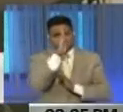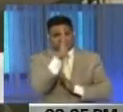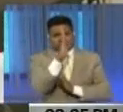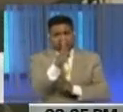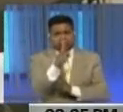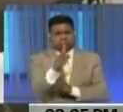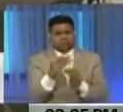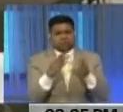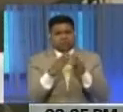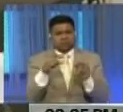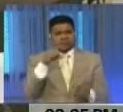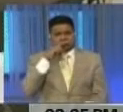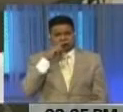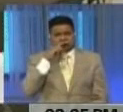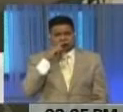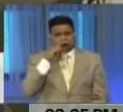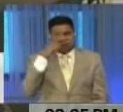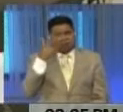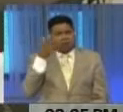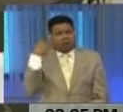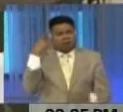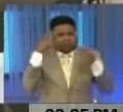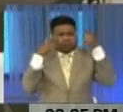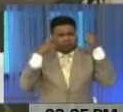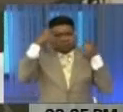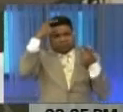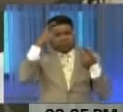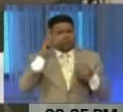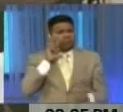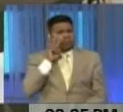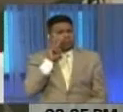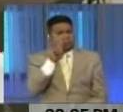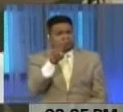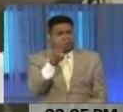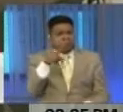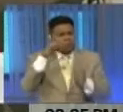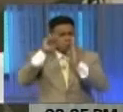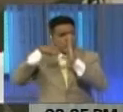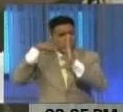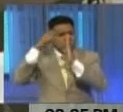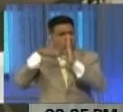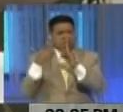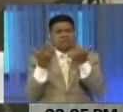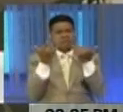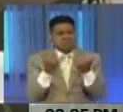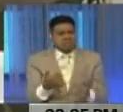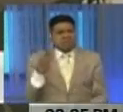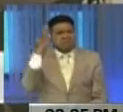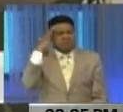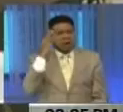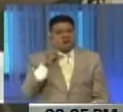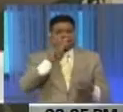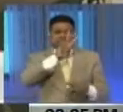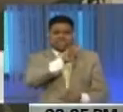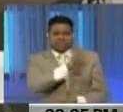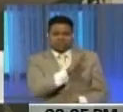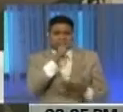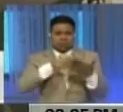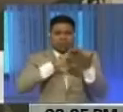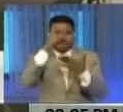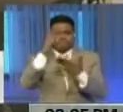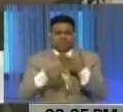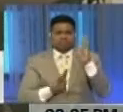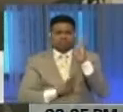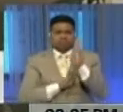nuestro comandante supremo Hugo Rafael Chávez Frías, como pudimos ver en el video, y ya estaba presente en el segundo plan socialista de